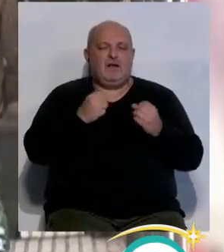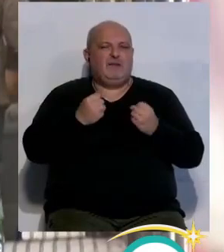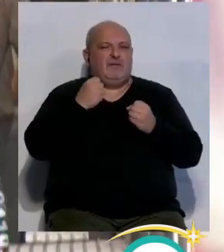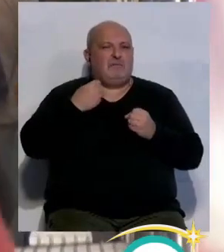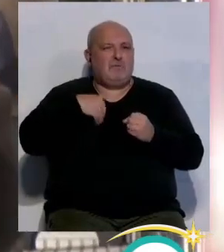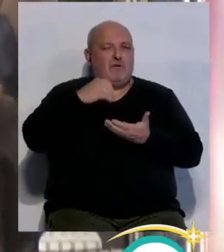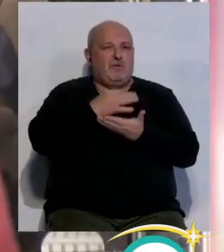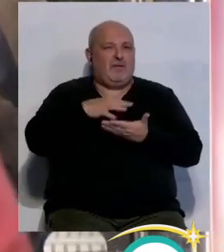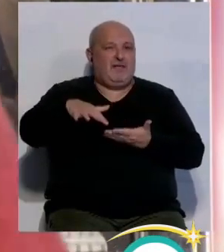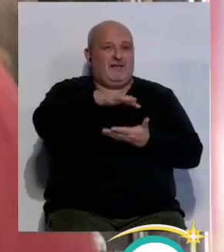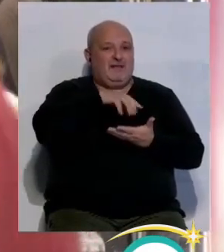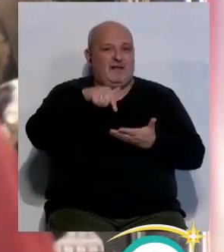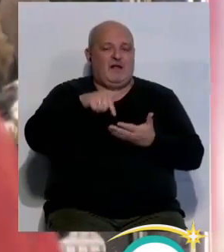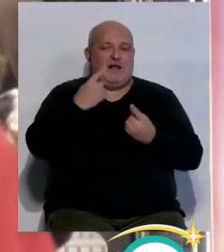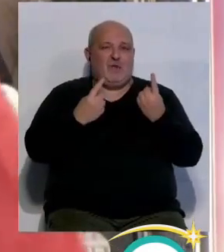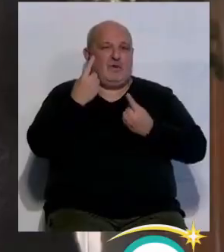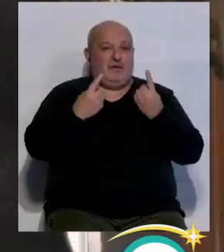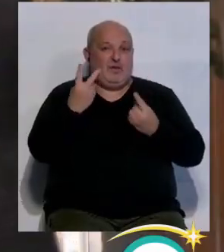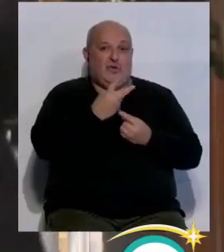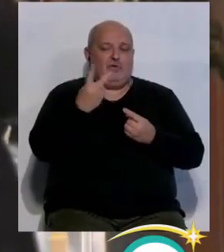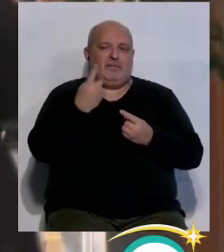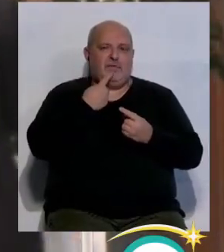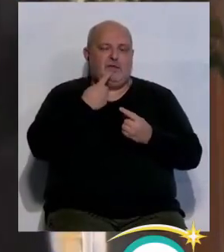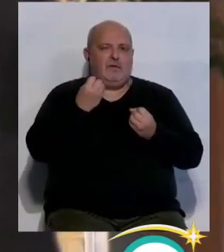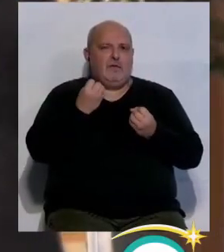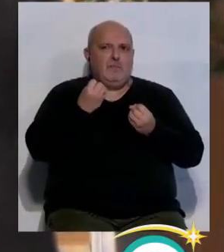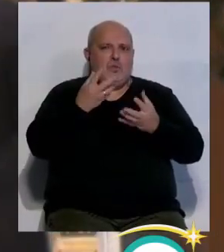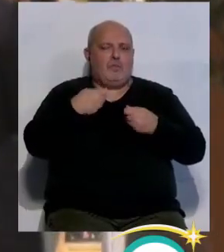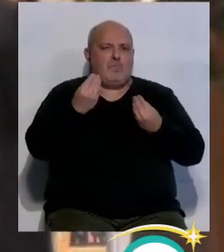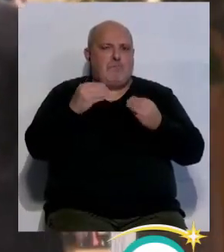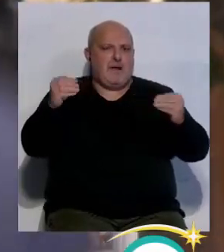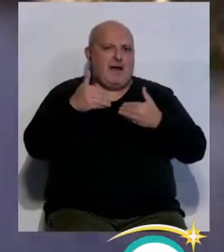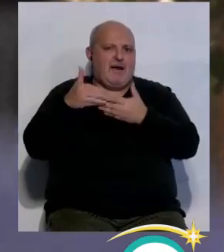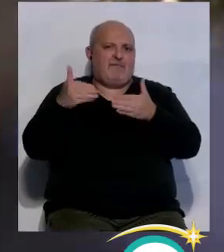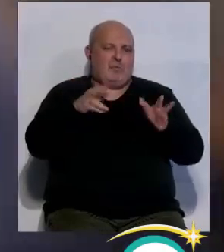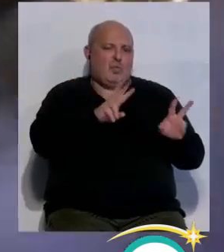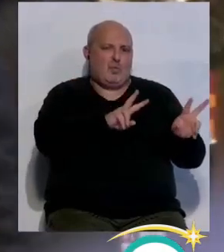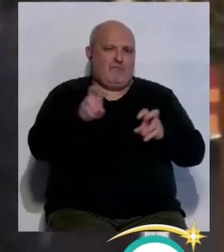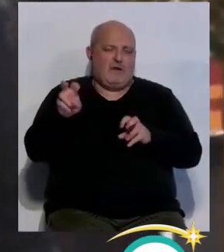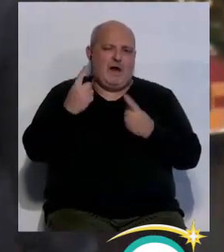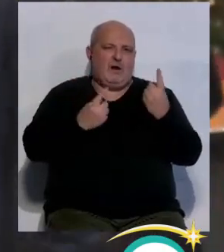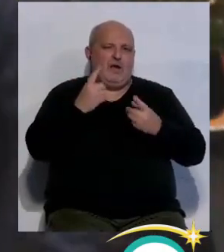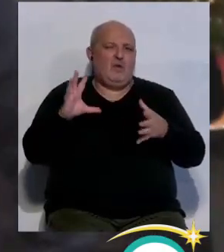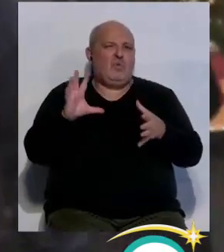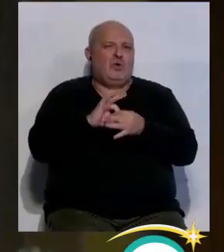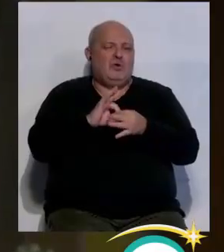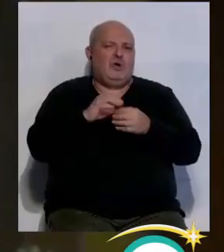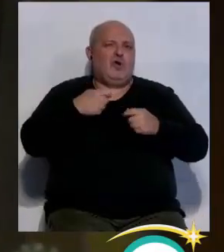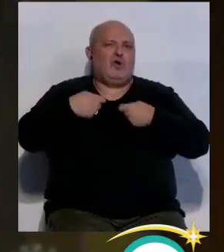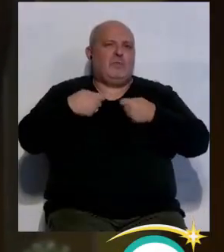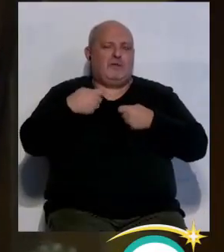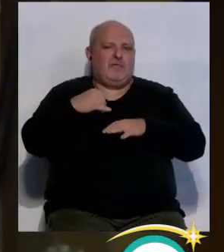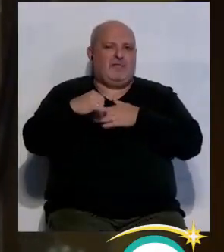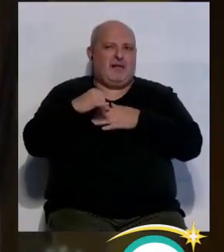la propia ciudad, han querido resaltar que en ambas organizaciones se han sumado nuevos comercios, lo que significa una apuesta por la unión y también por el comercio